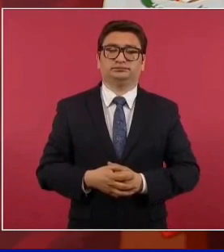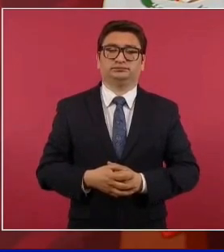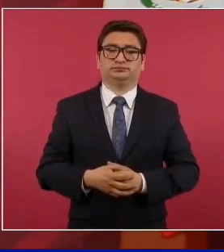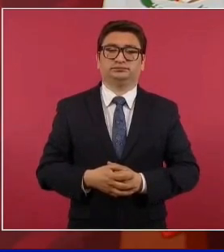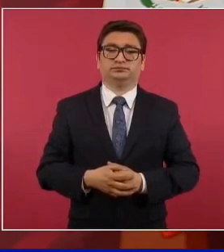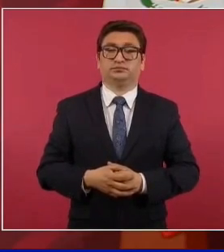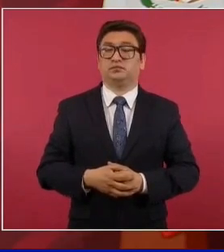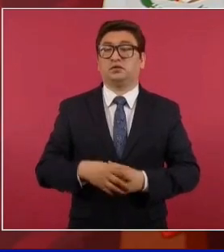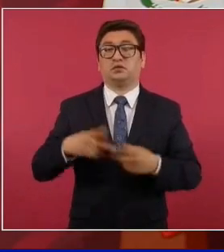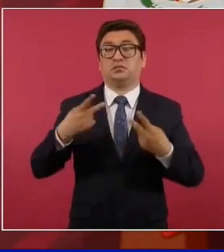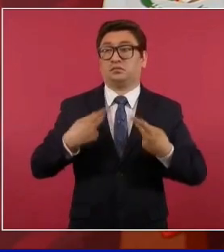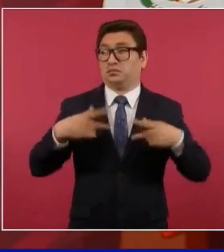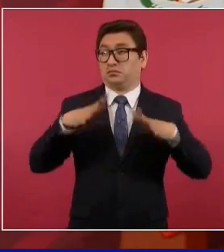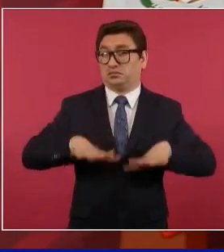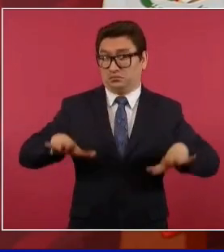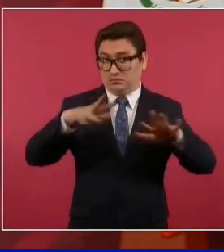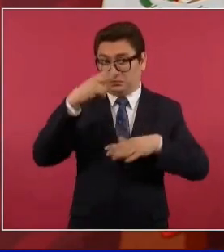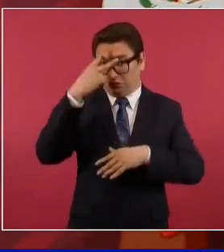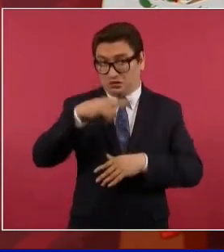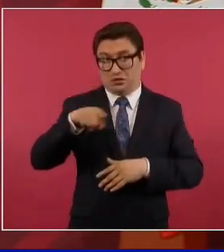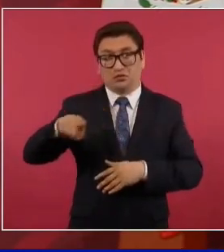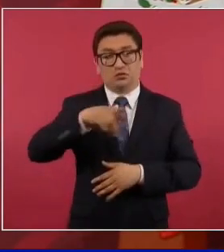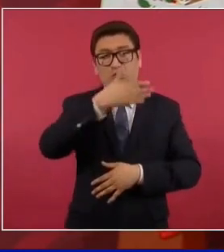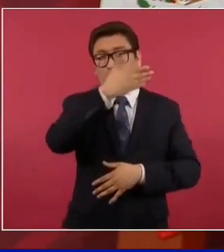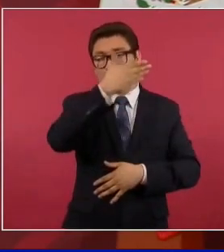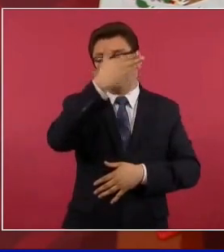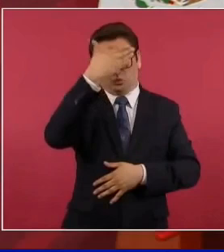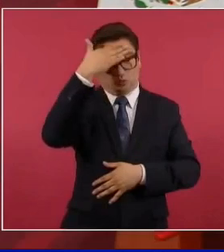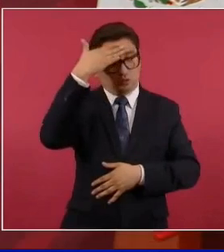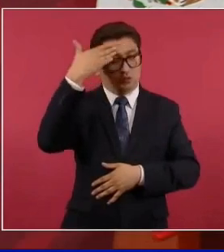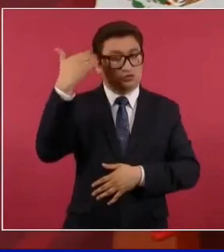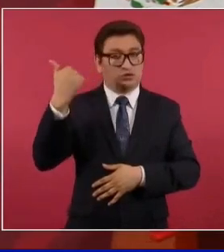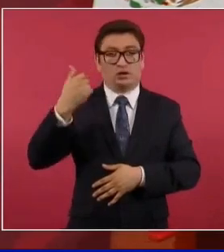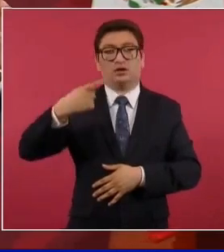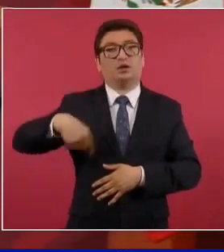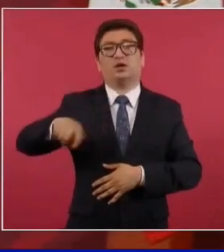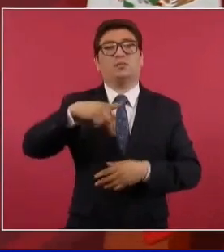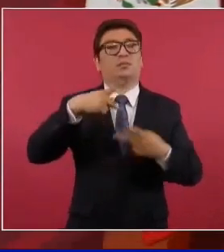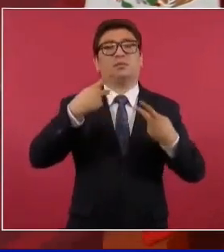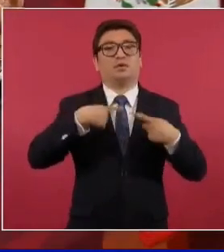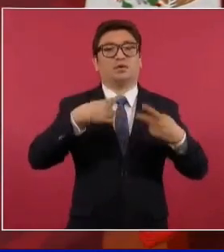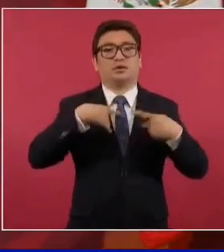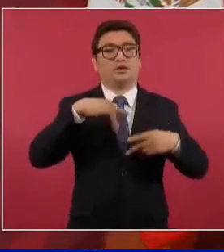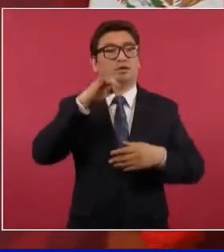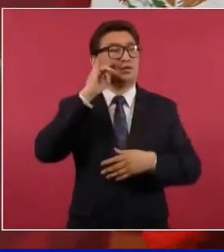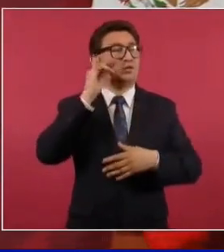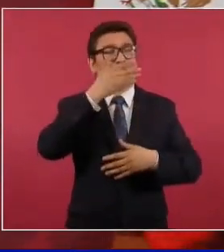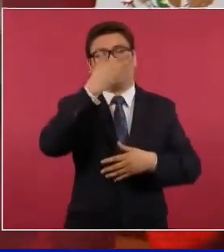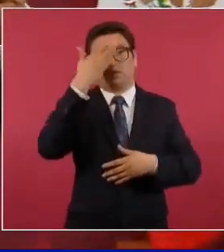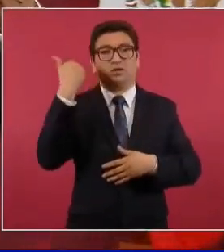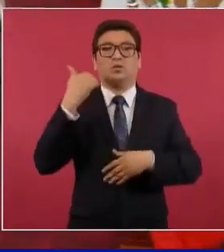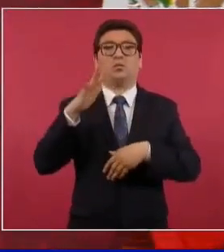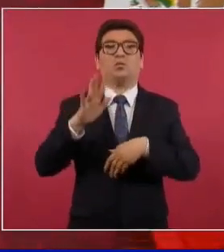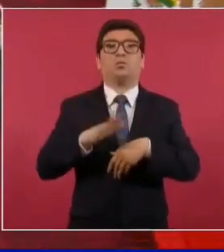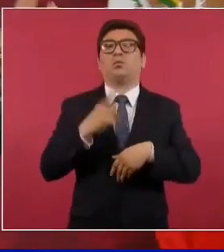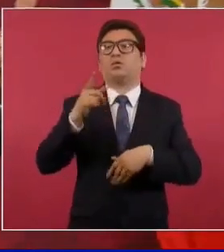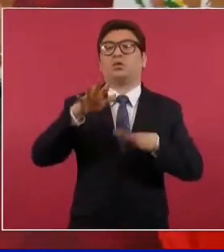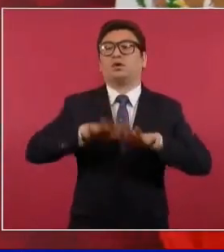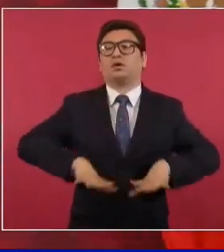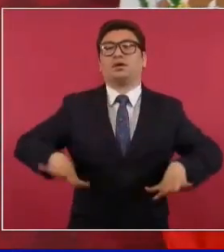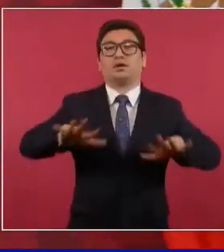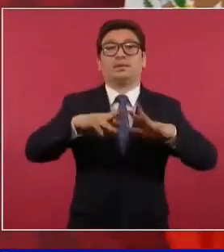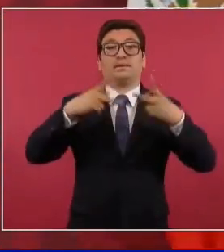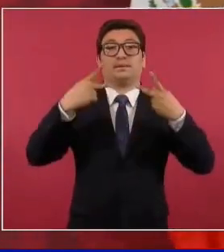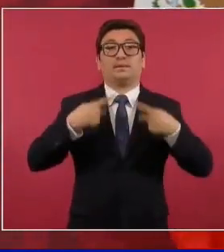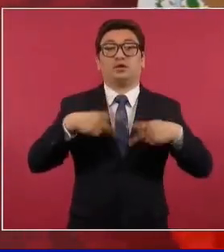ni se enteraban, no se daba cuenta la gente porque no se garantizaba el derecho del pueblo a la